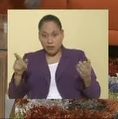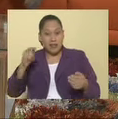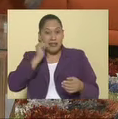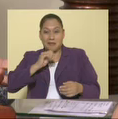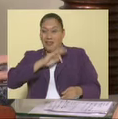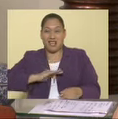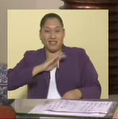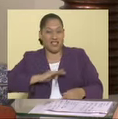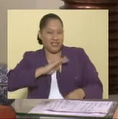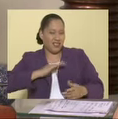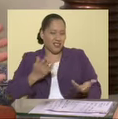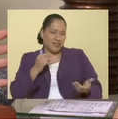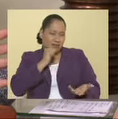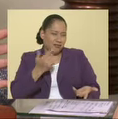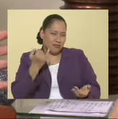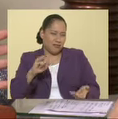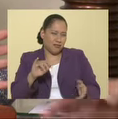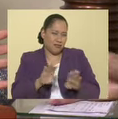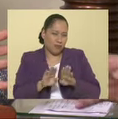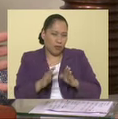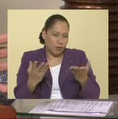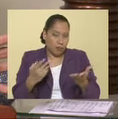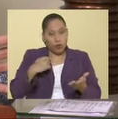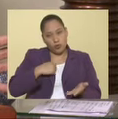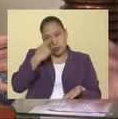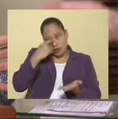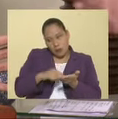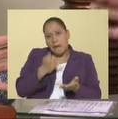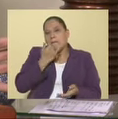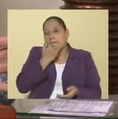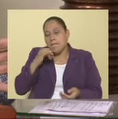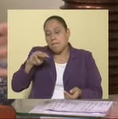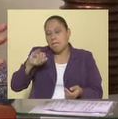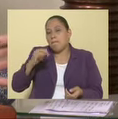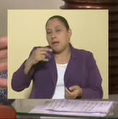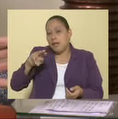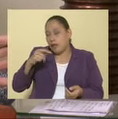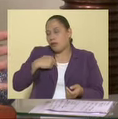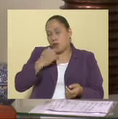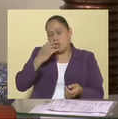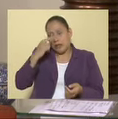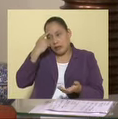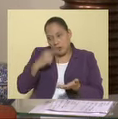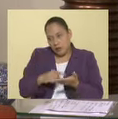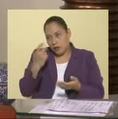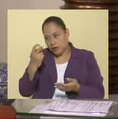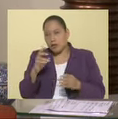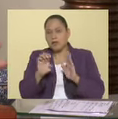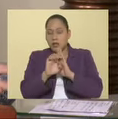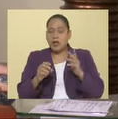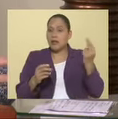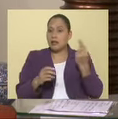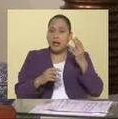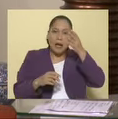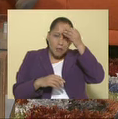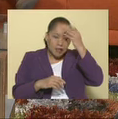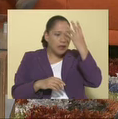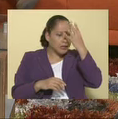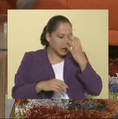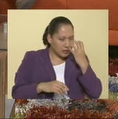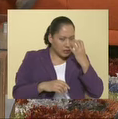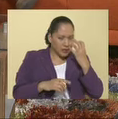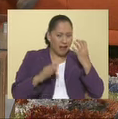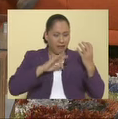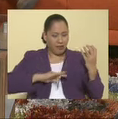estado constante de, bueno, creo yo, en sí, mi muy sí. particular punto No, de sí, vista, claro. puedo estar equivocado completamente. ¿Cómo vivir en un estado